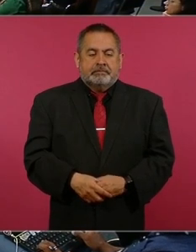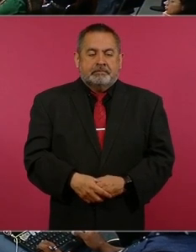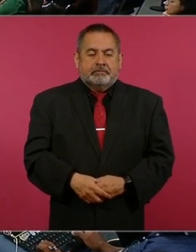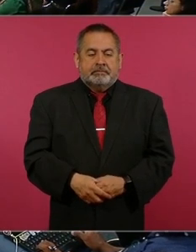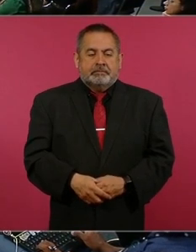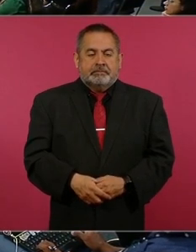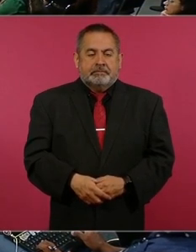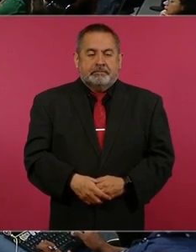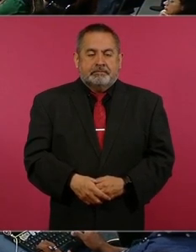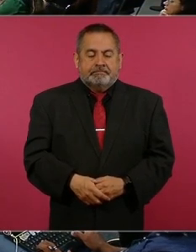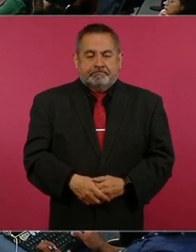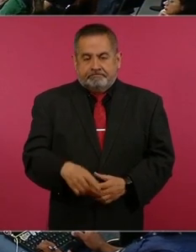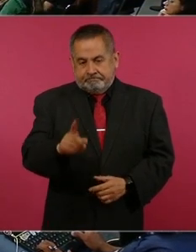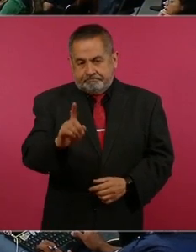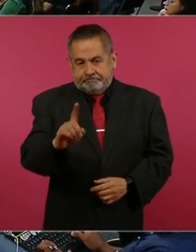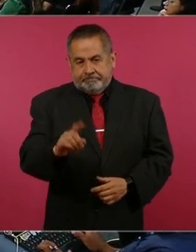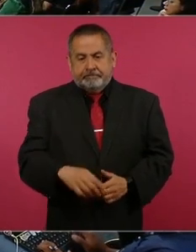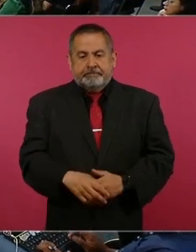No.